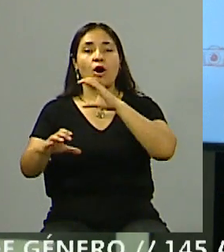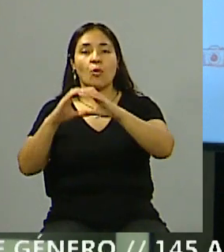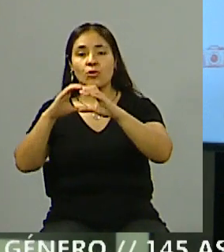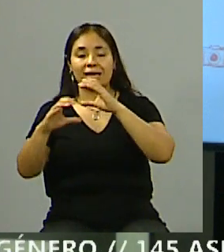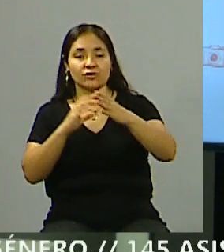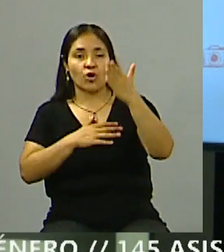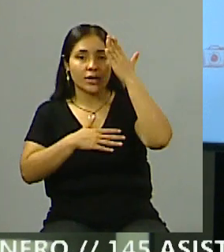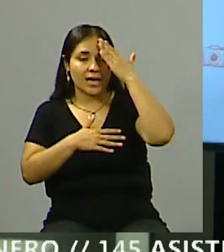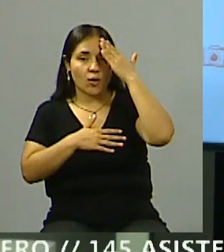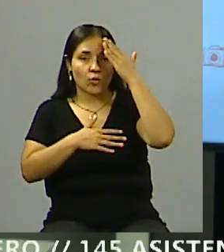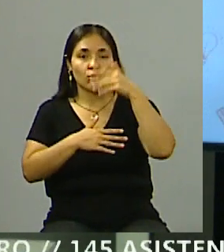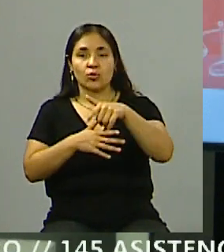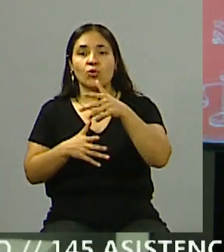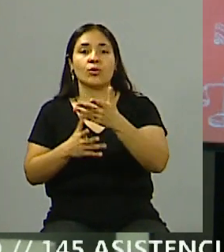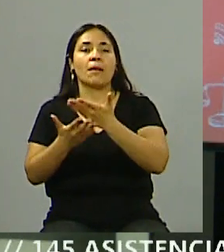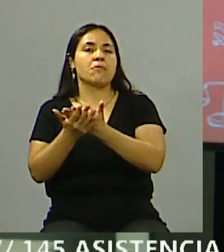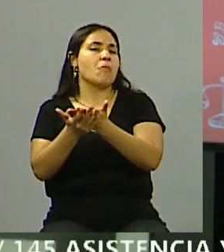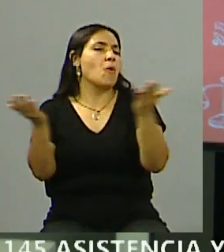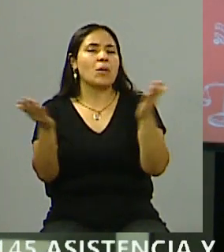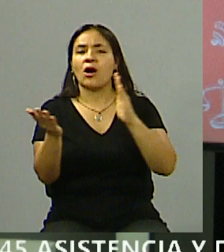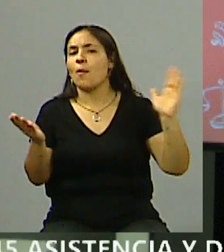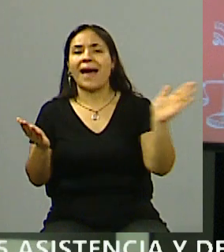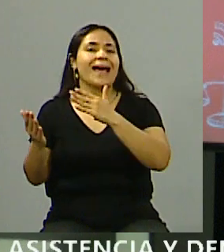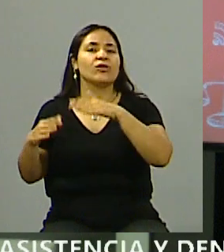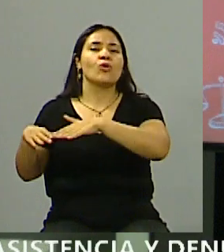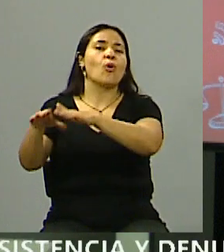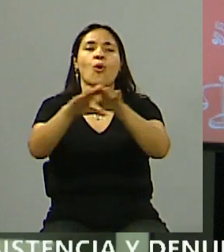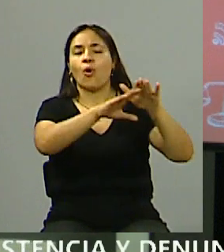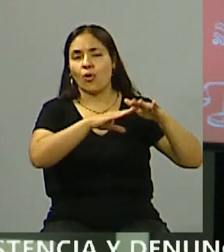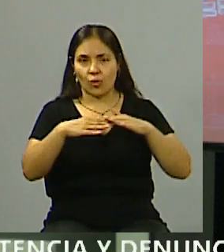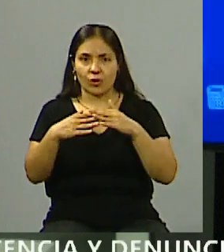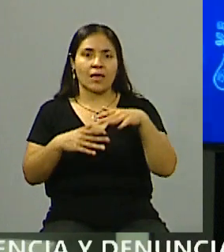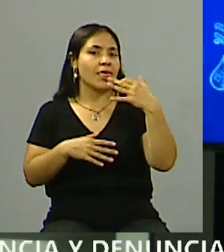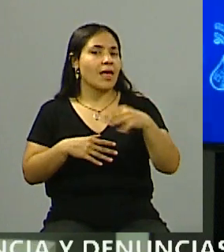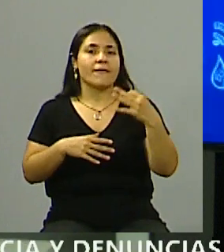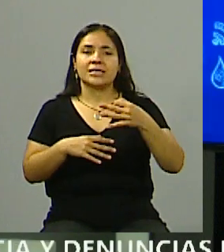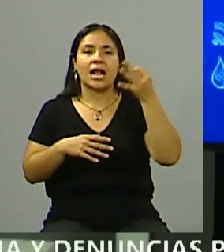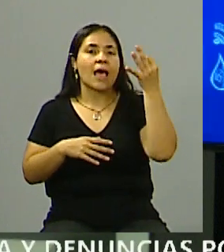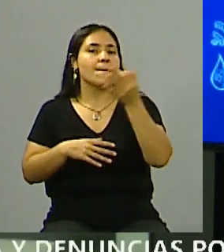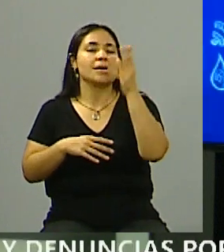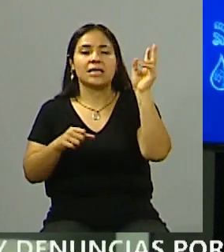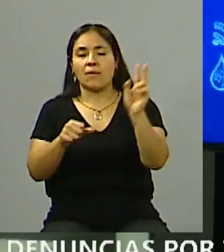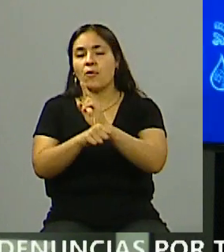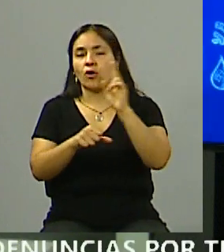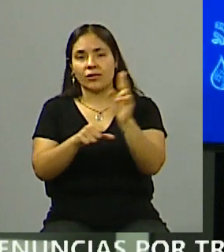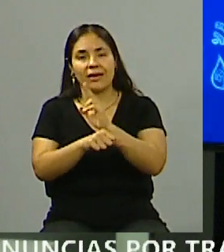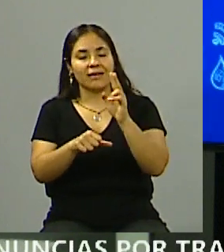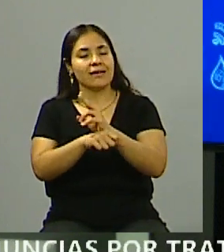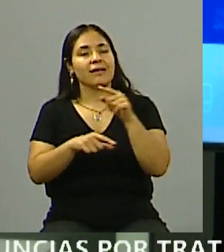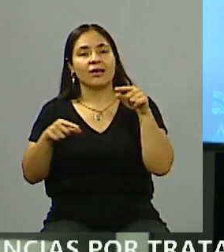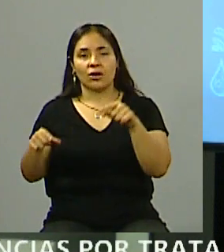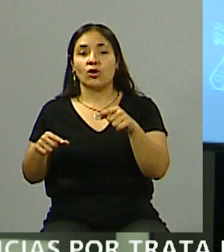cultura son bienes públicos comunes, ¿no? Que tienen que ser especialmente protegidos